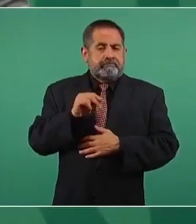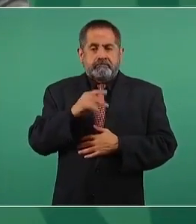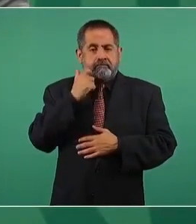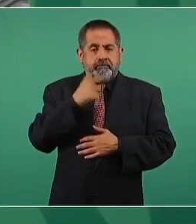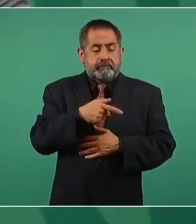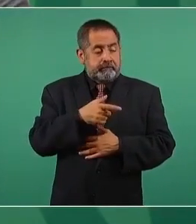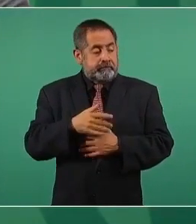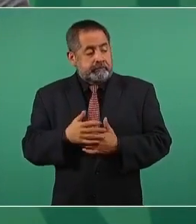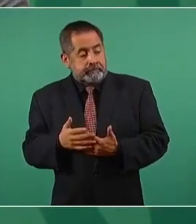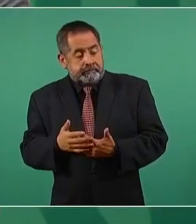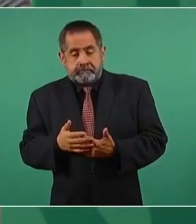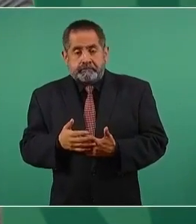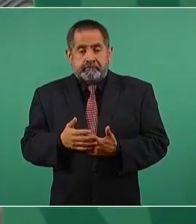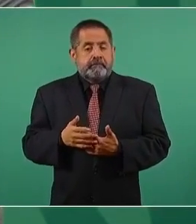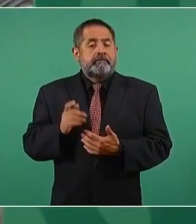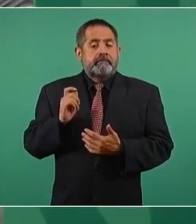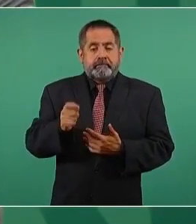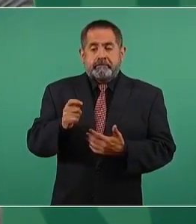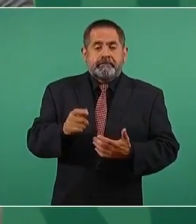que